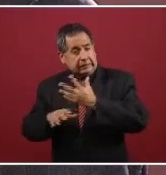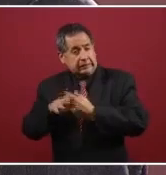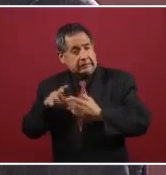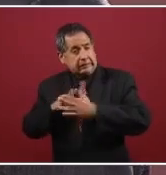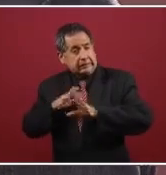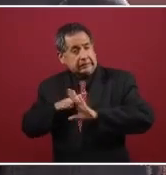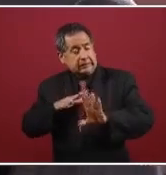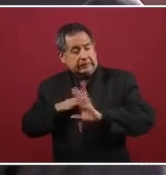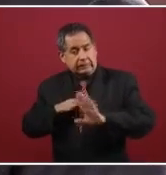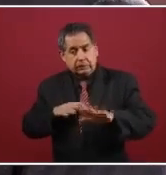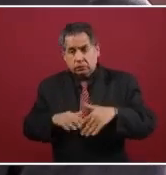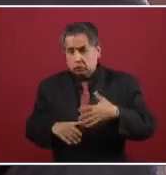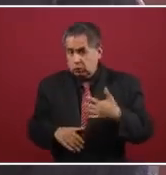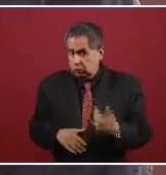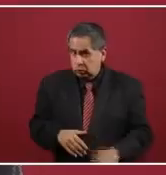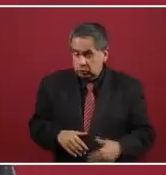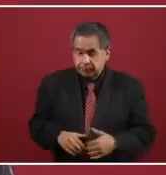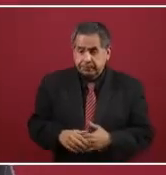Yo